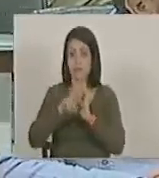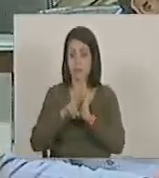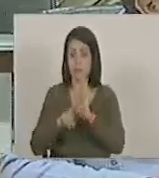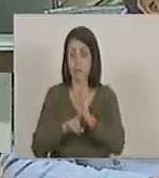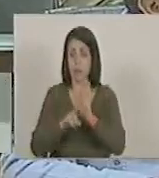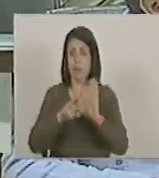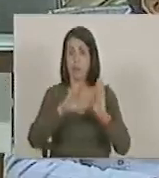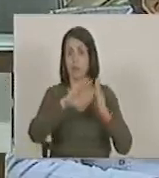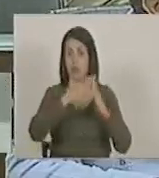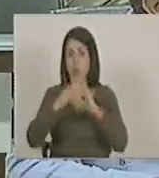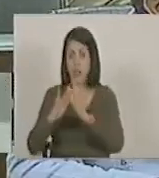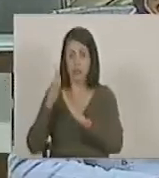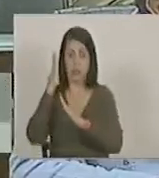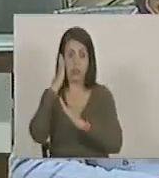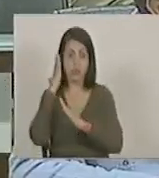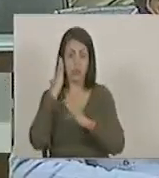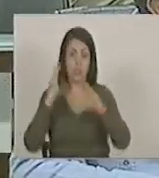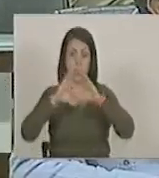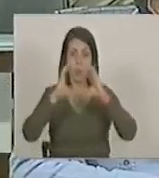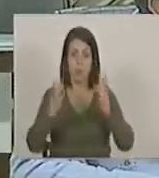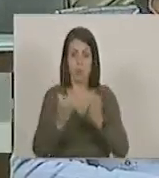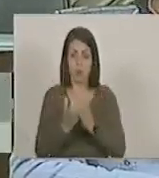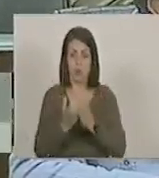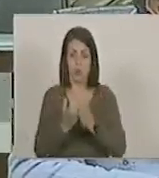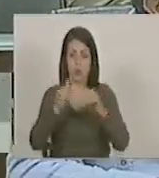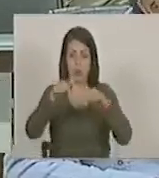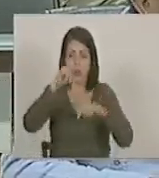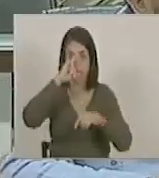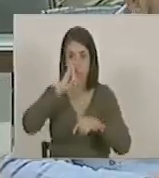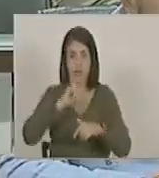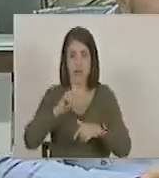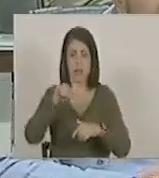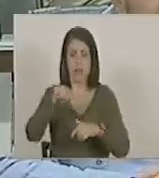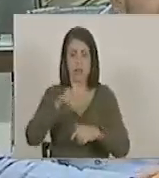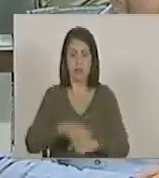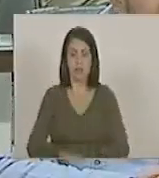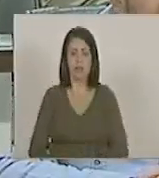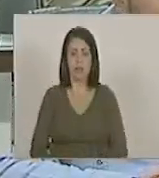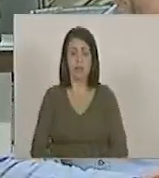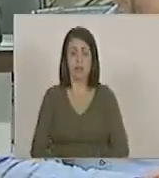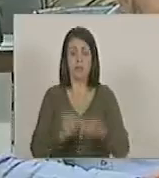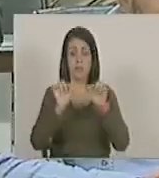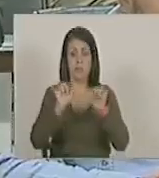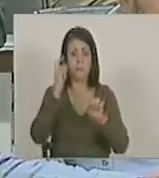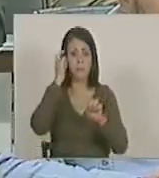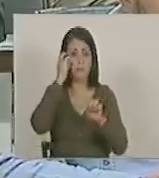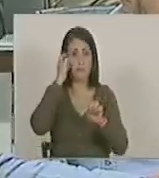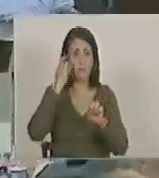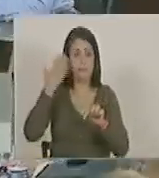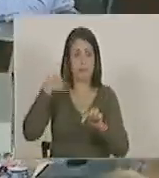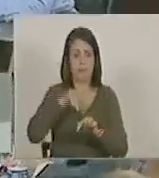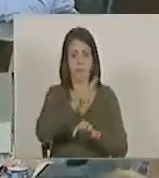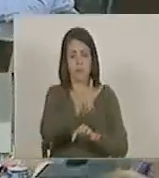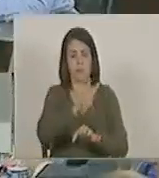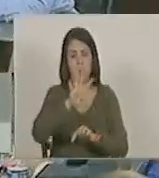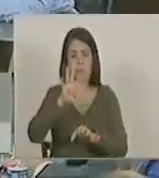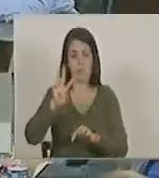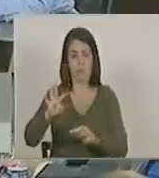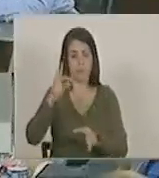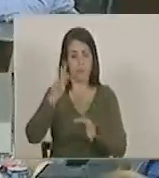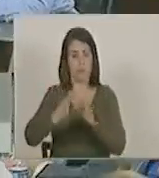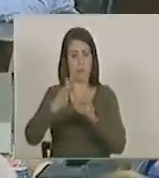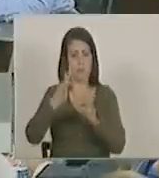esta comunidad a nivel mundial. Este año, bueno, cayó el pasado 24